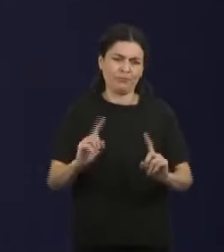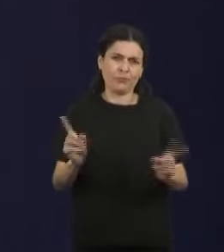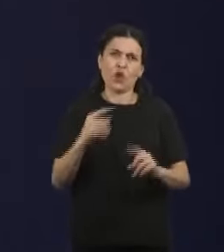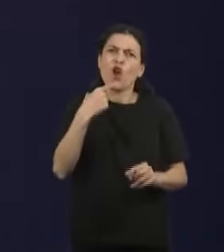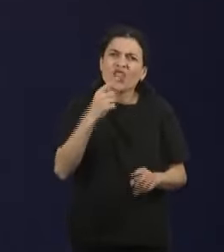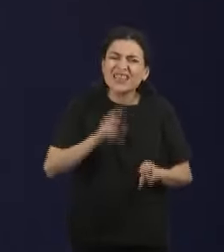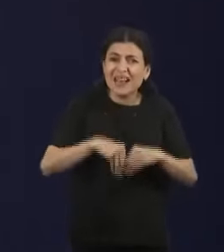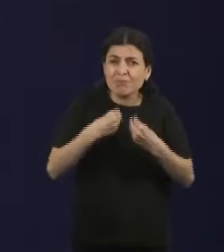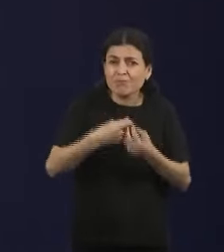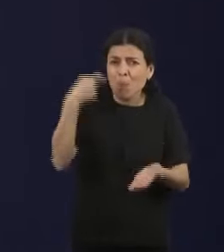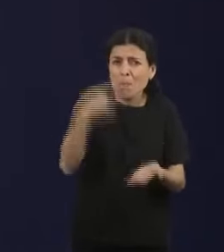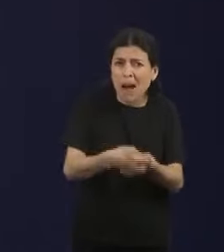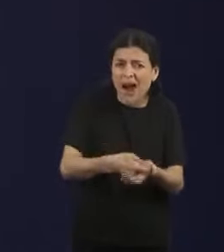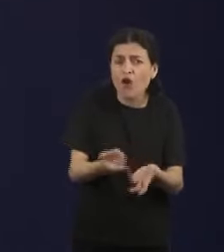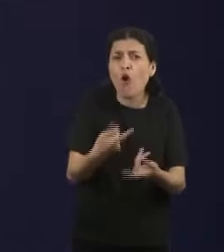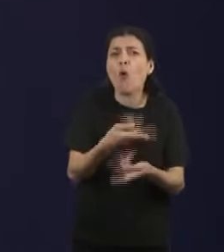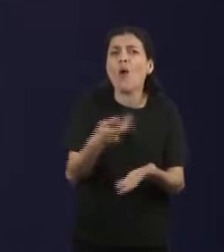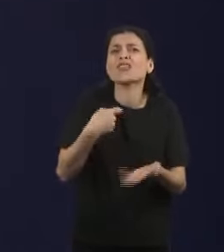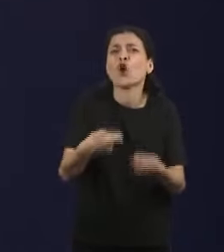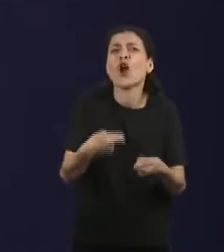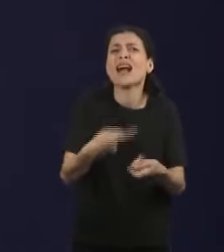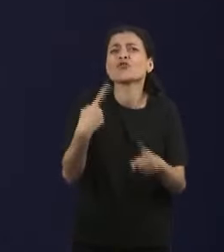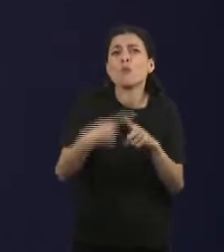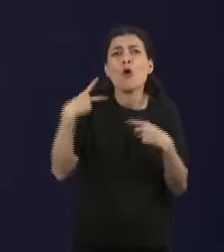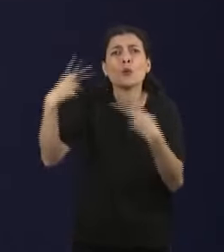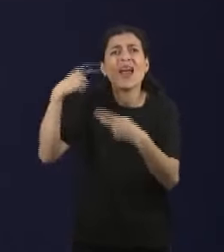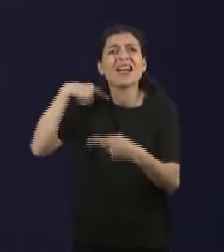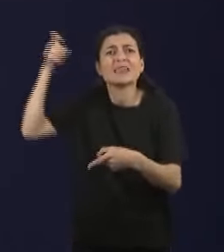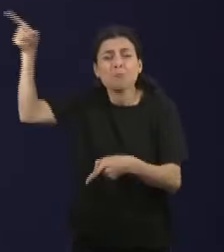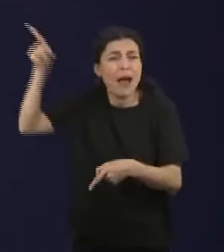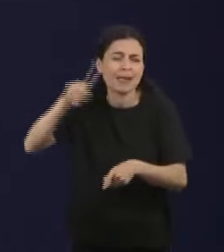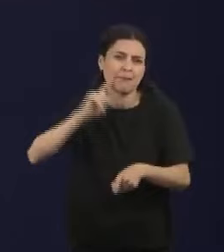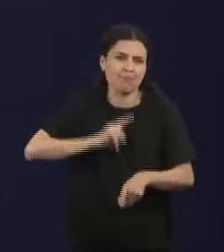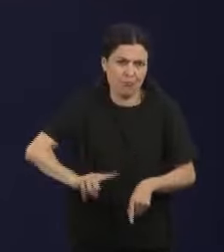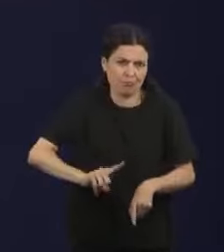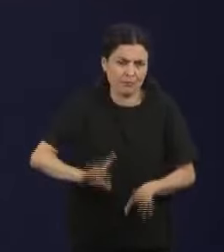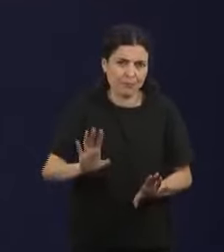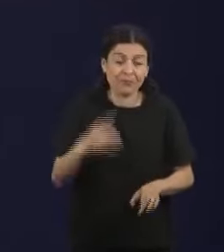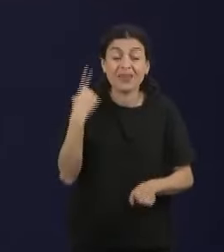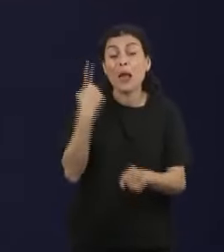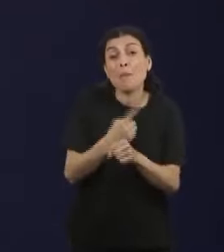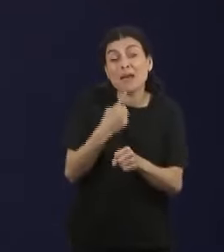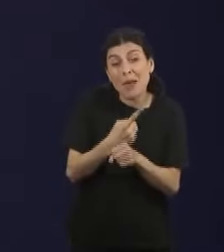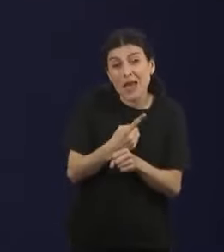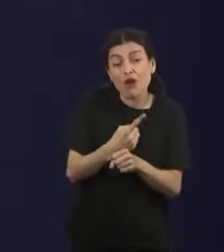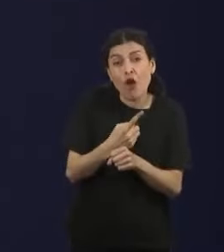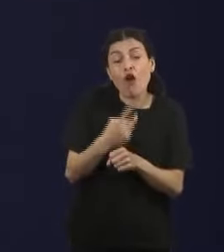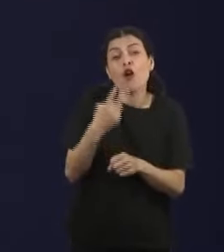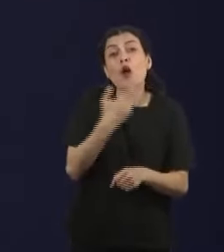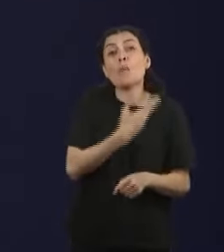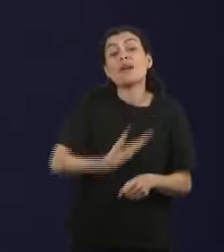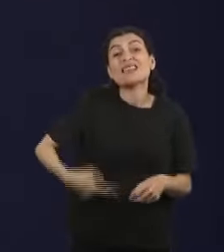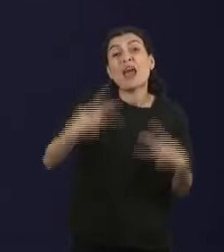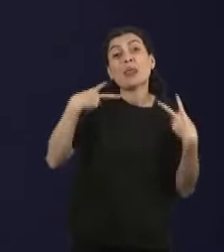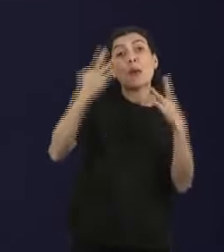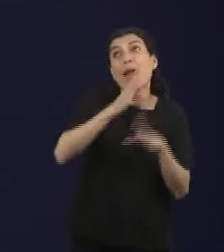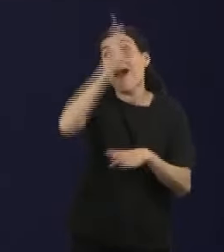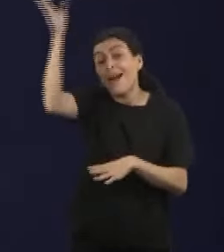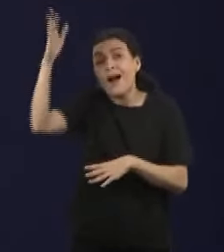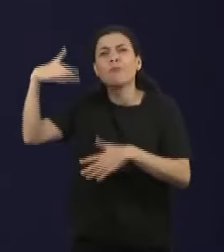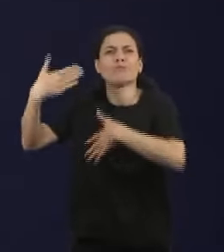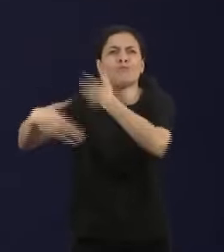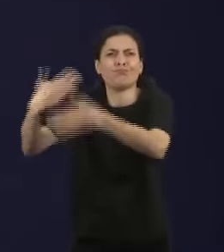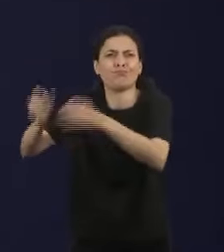variable o sea el costo del viaje siempre se puede calcular cuando el presidente regresa al país no